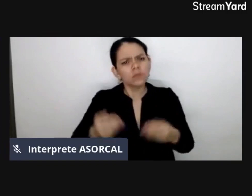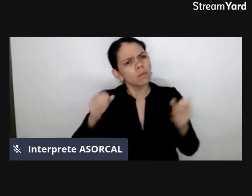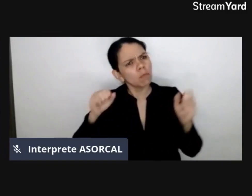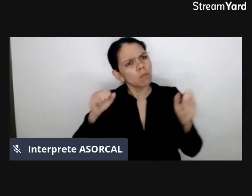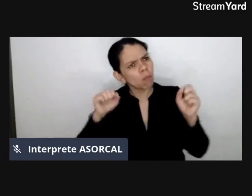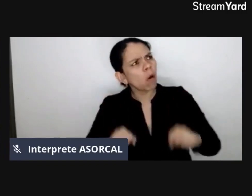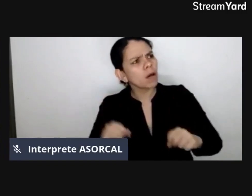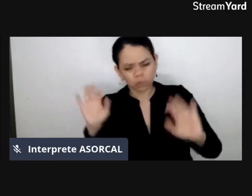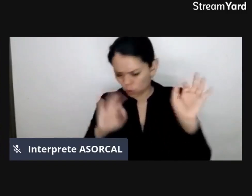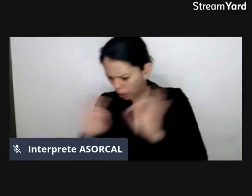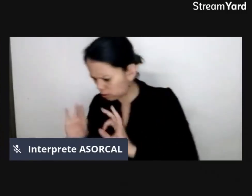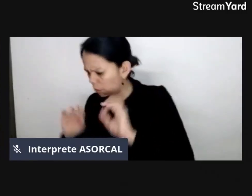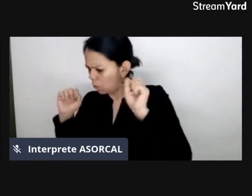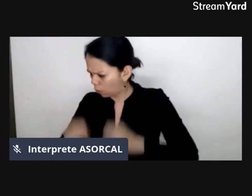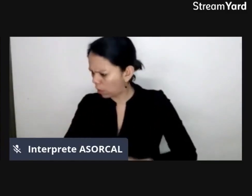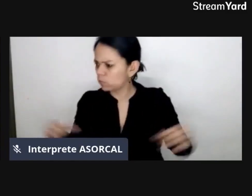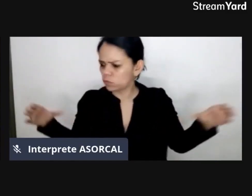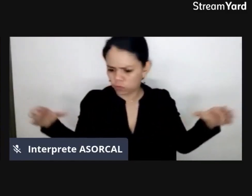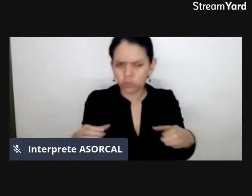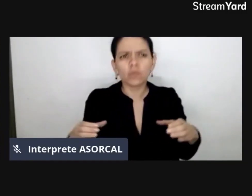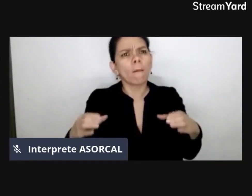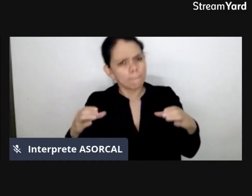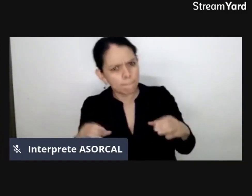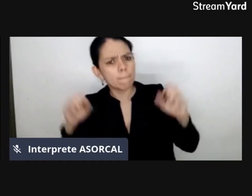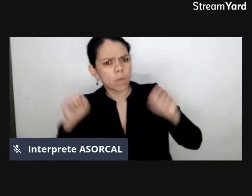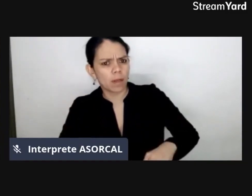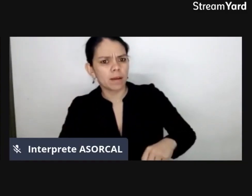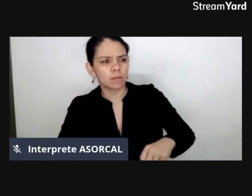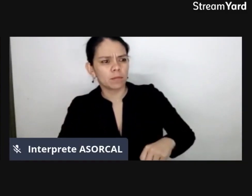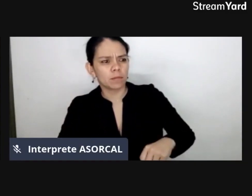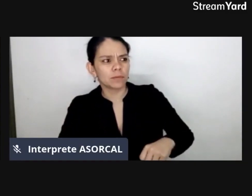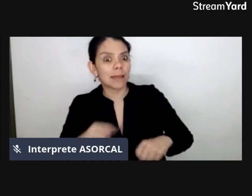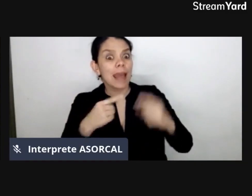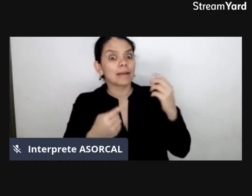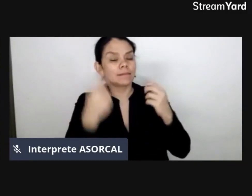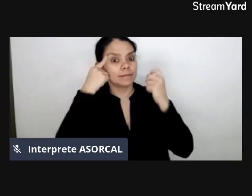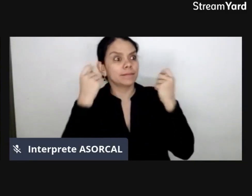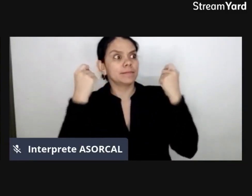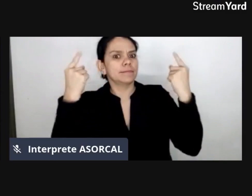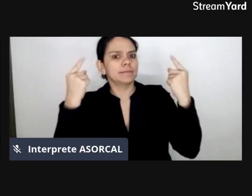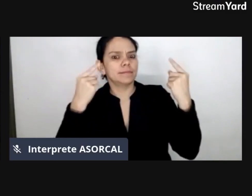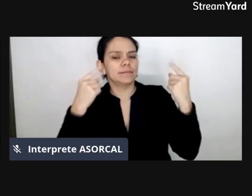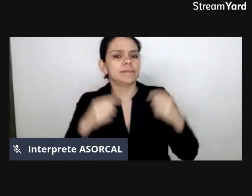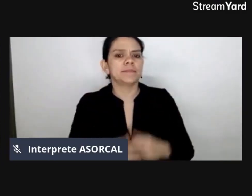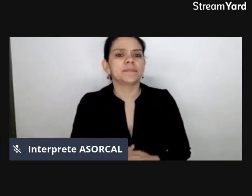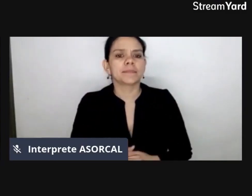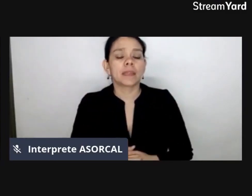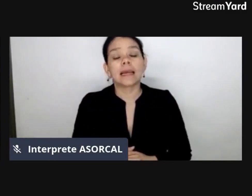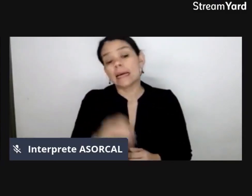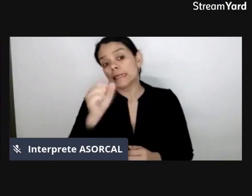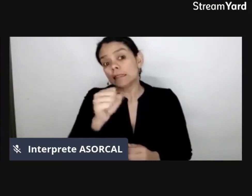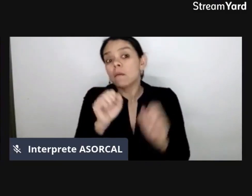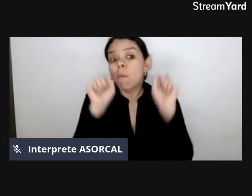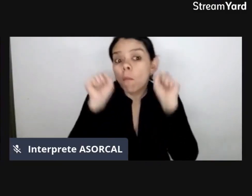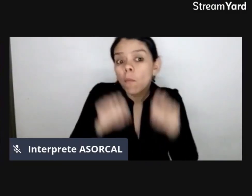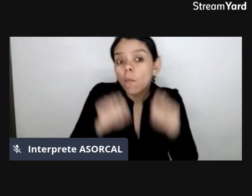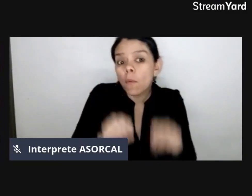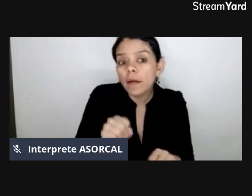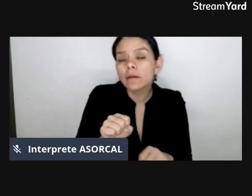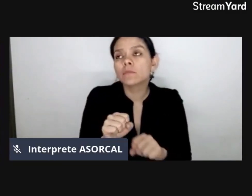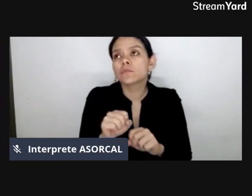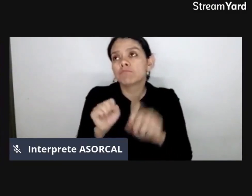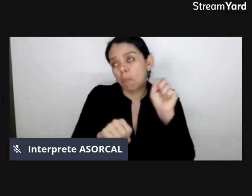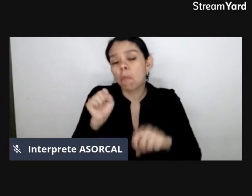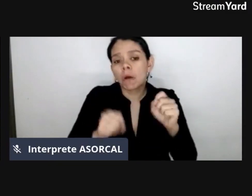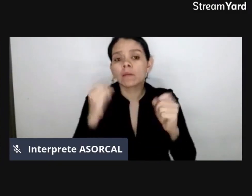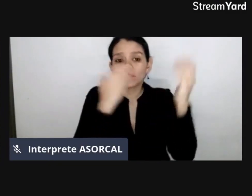Si bien las contradicciones internas admiten una diversidad de análisis desde distintos ángulos, los orígenes del conflicto armado admiten